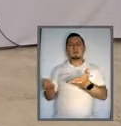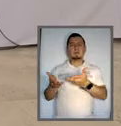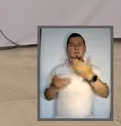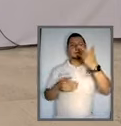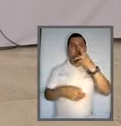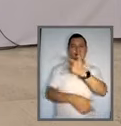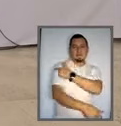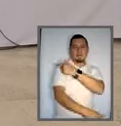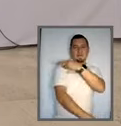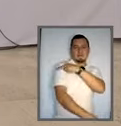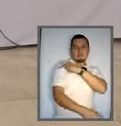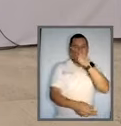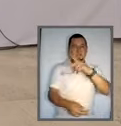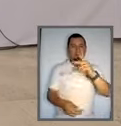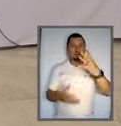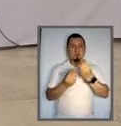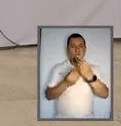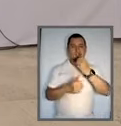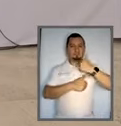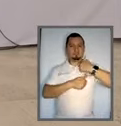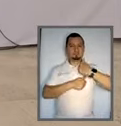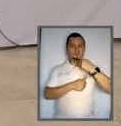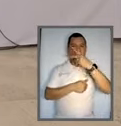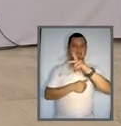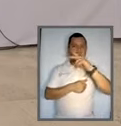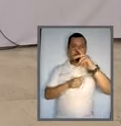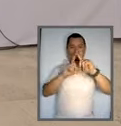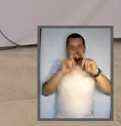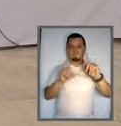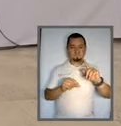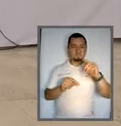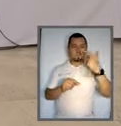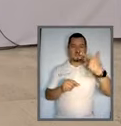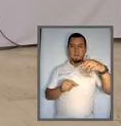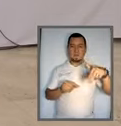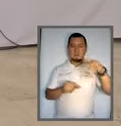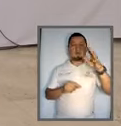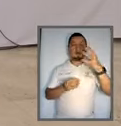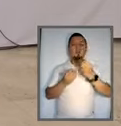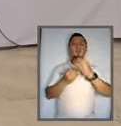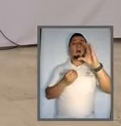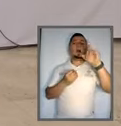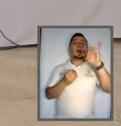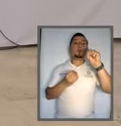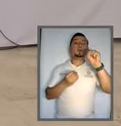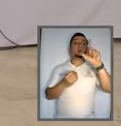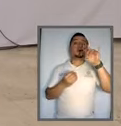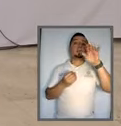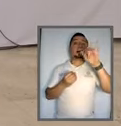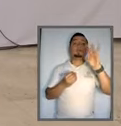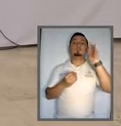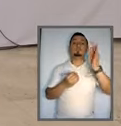Nacional. Y bueno, finalmente, pues hoy el exdelegado federal, Carlos Lomelí, se suma a la cruzada de